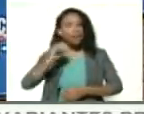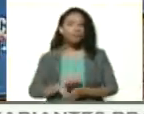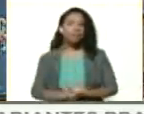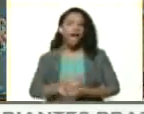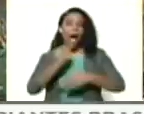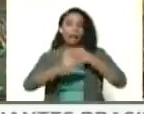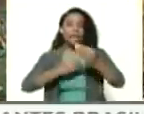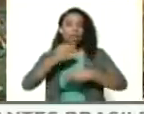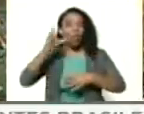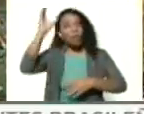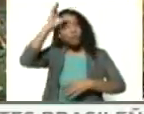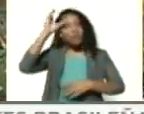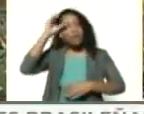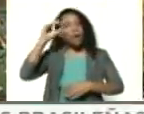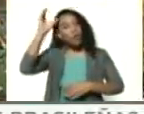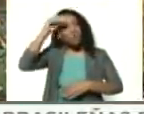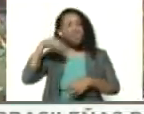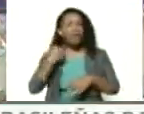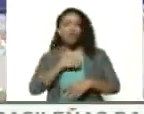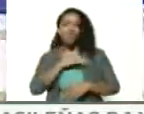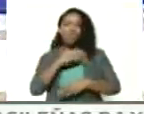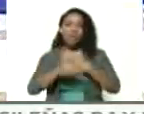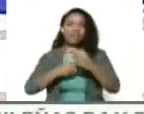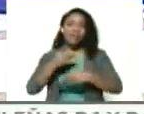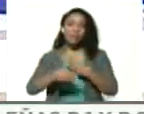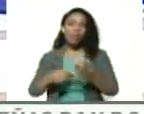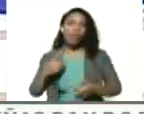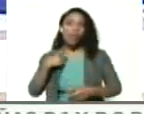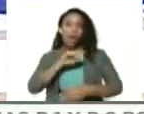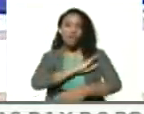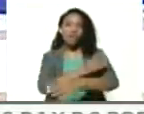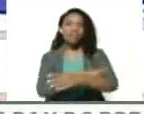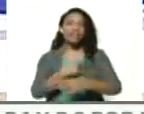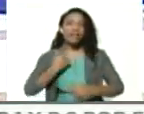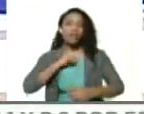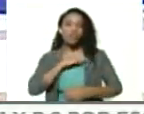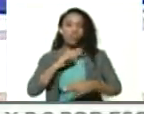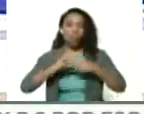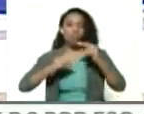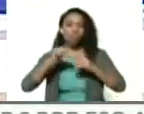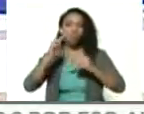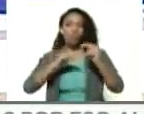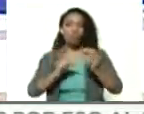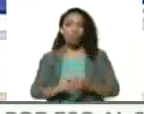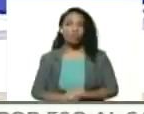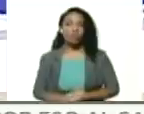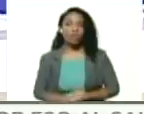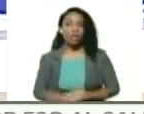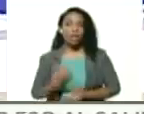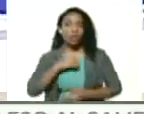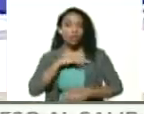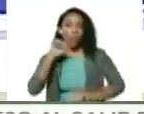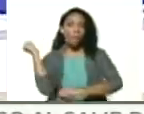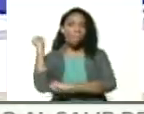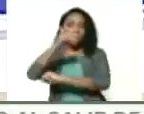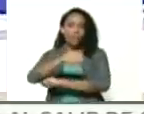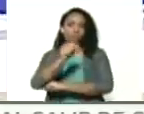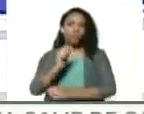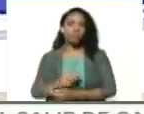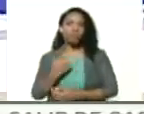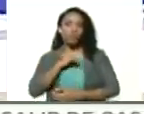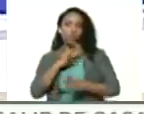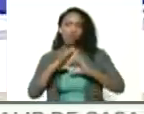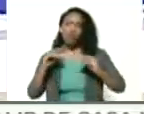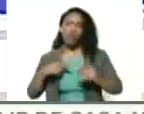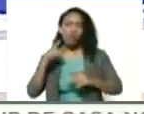creando conciencia, por la conciencia que hemos creado, por las fuerzas que hemos construido, es que hemos derrotado todo, fíjense